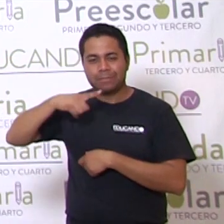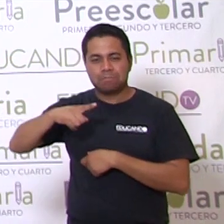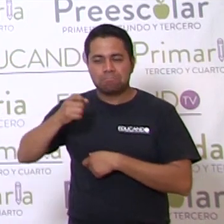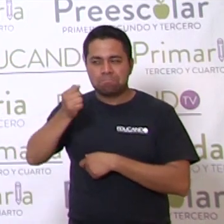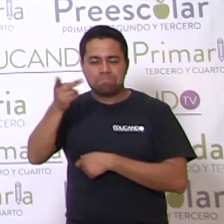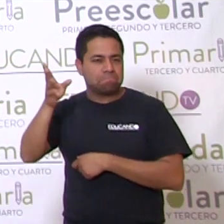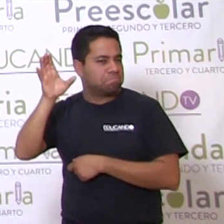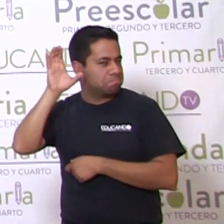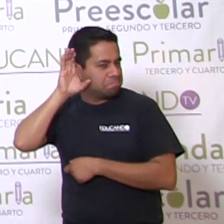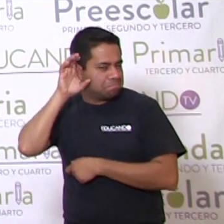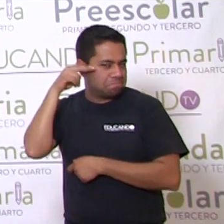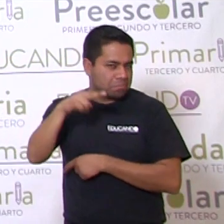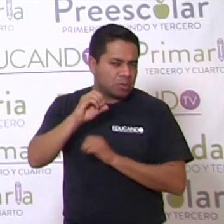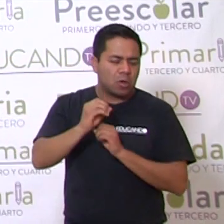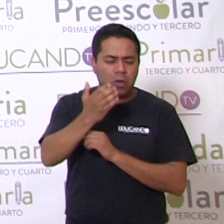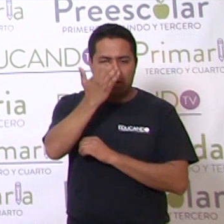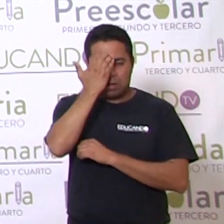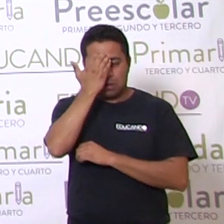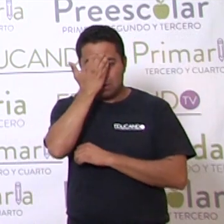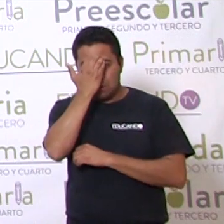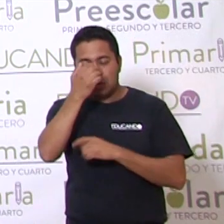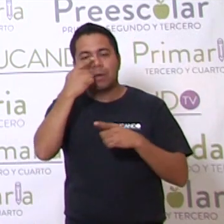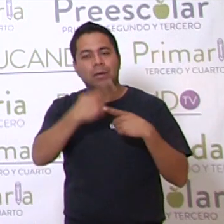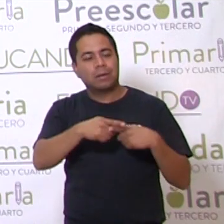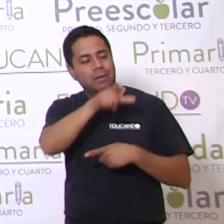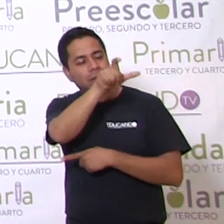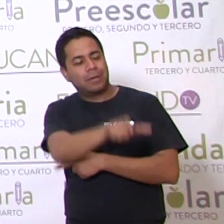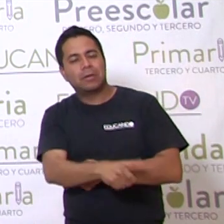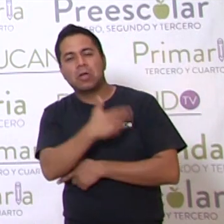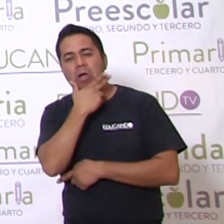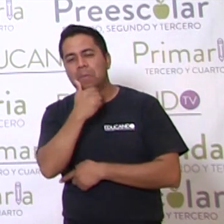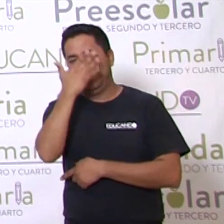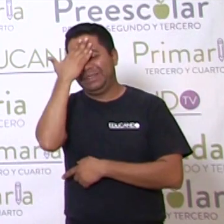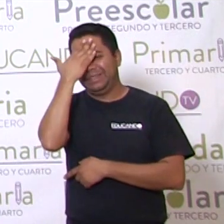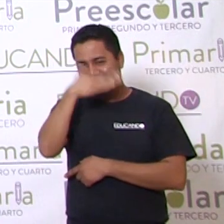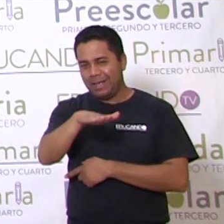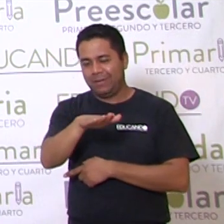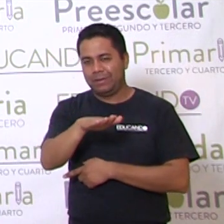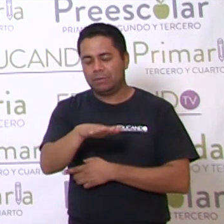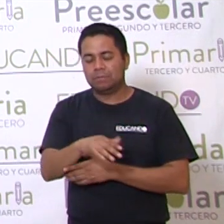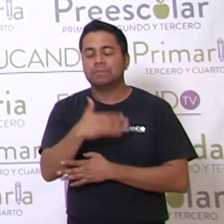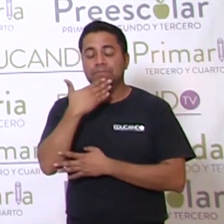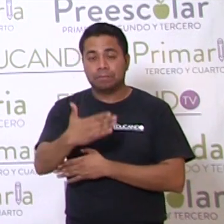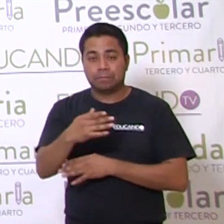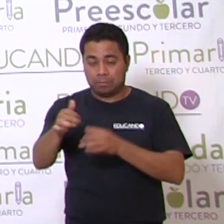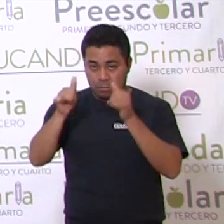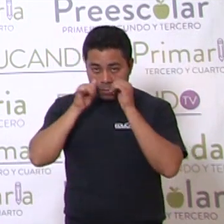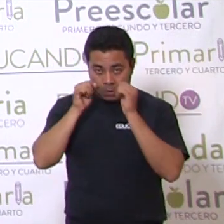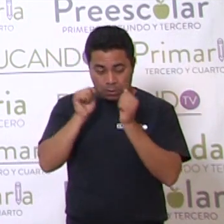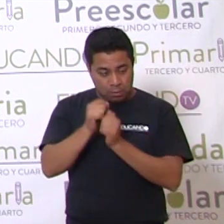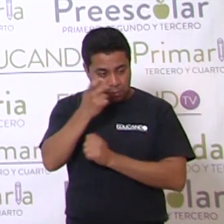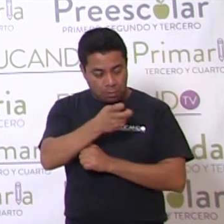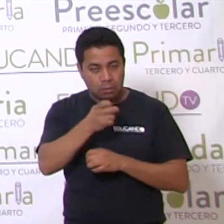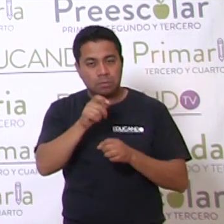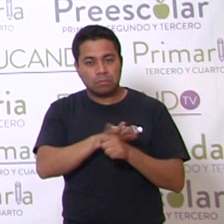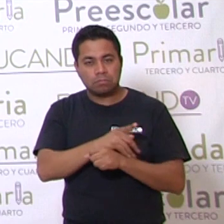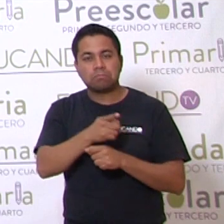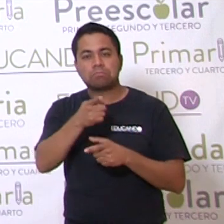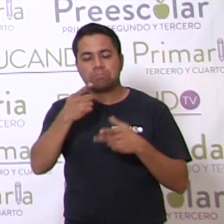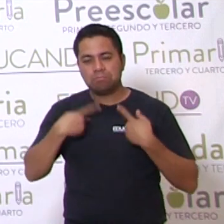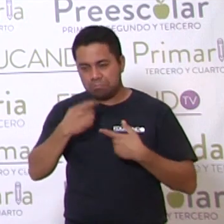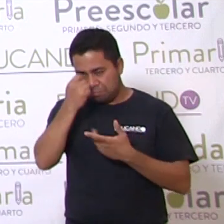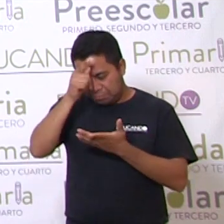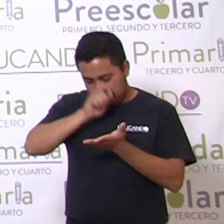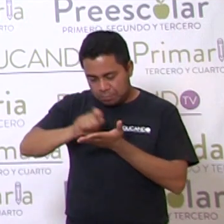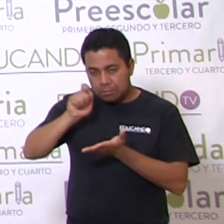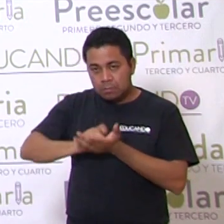han escuchado o conocen quién es Gabriel García Márquez. ¿Bien? Mucha atención con esto porque es un escritor el cual debes de